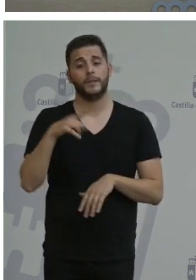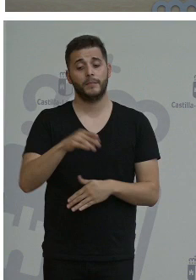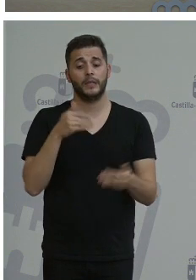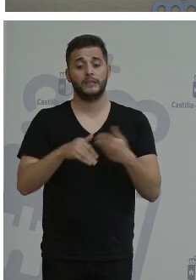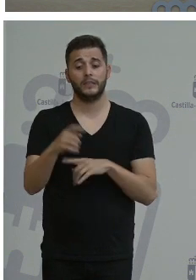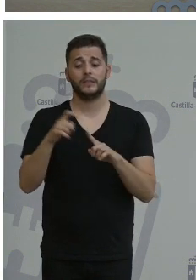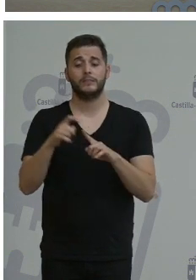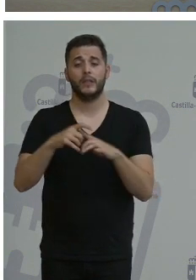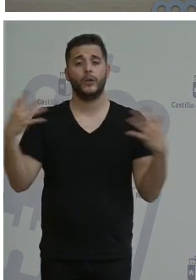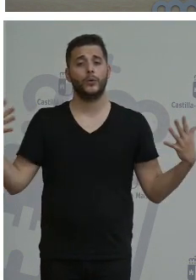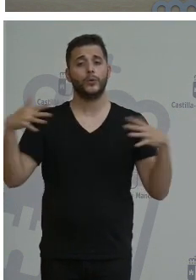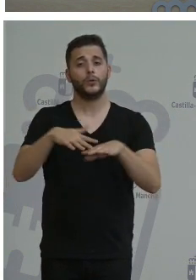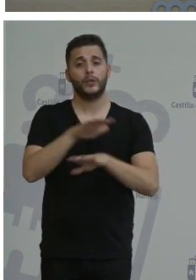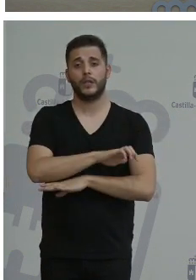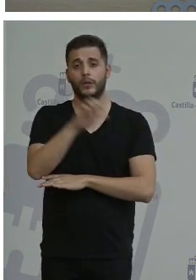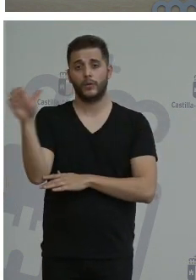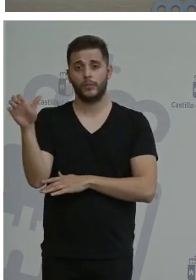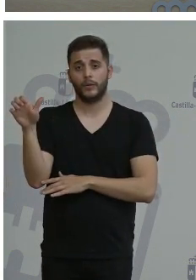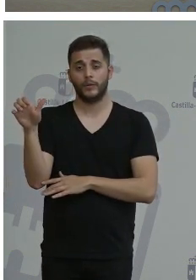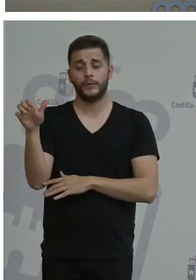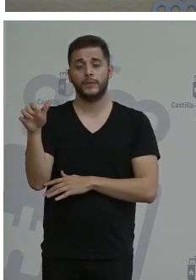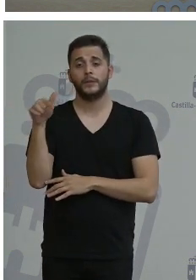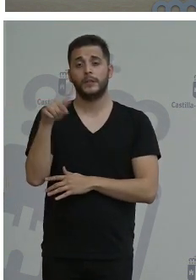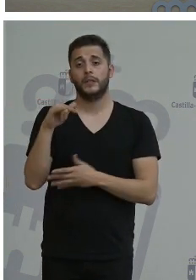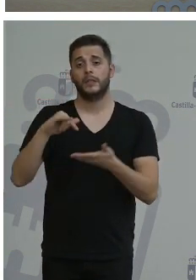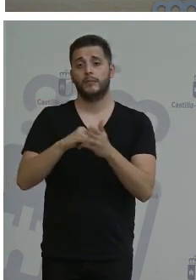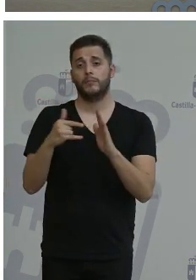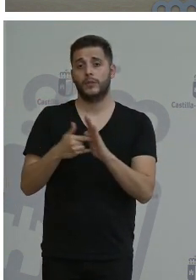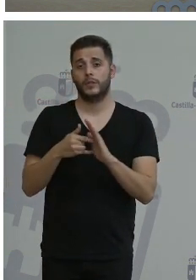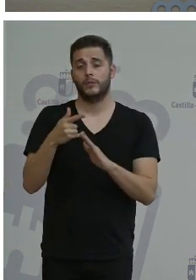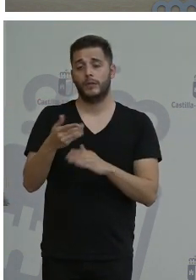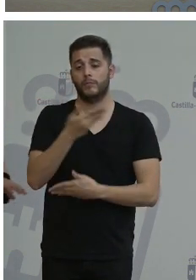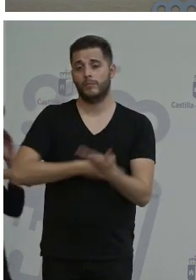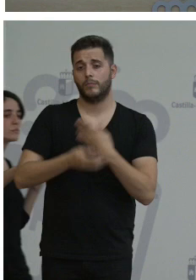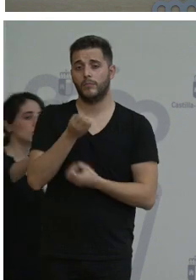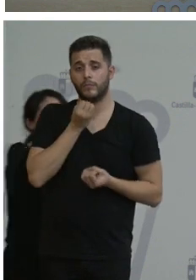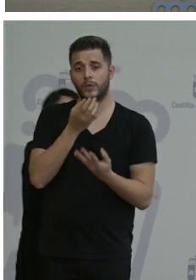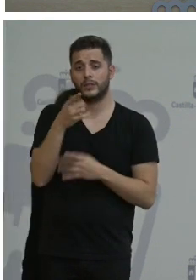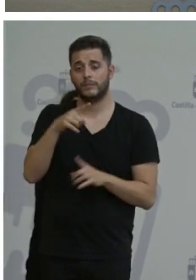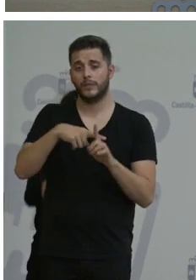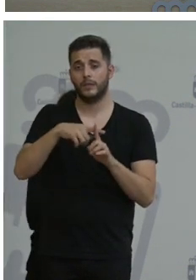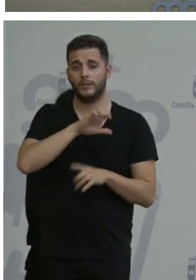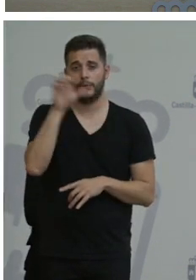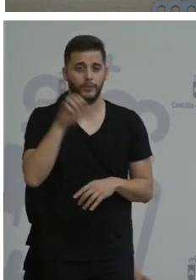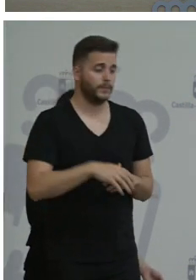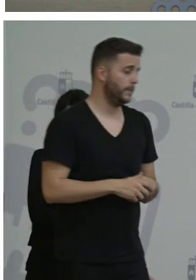va haber un encuentro europeo en el que el proyecto se va a compartir también a nivel europeo.